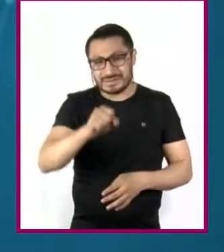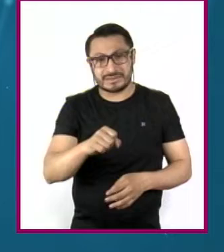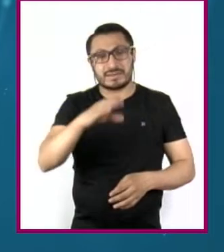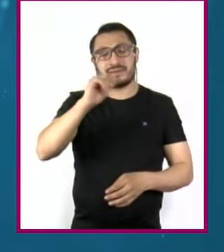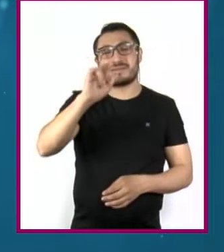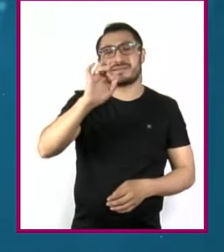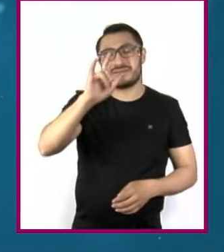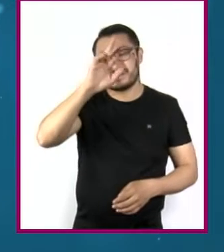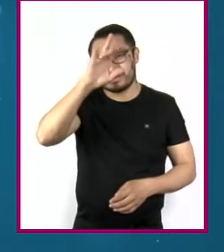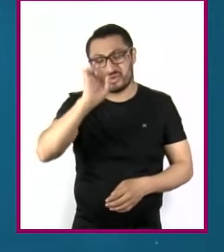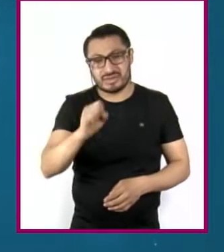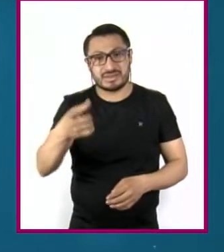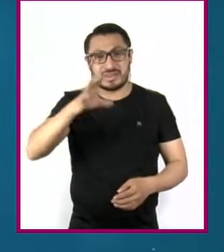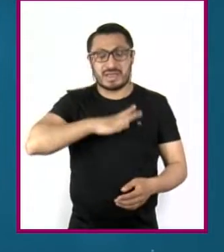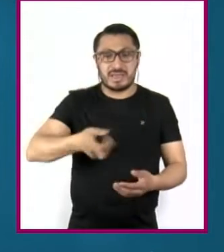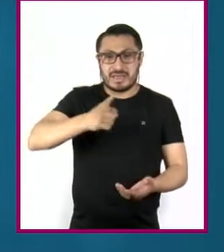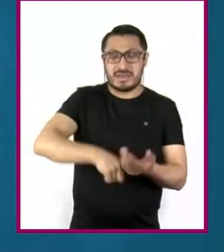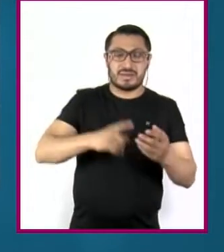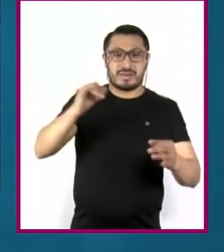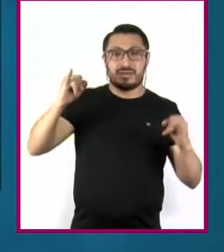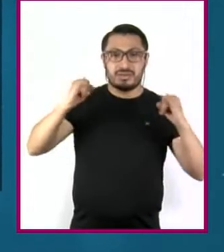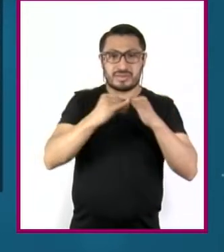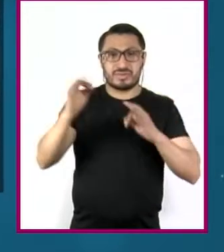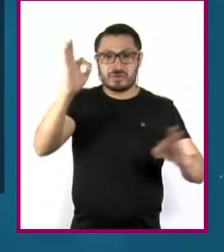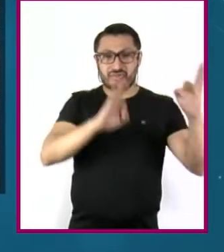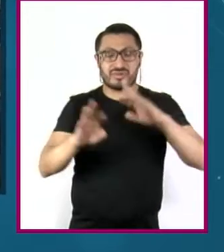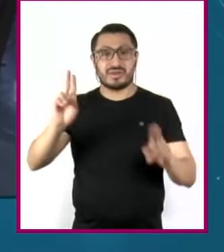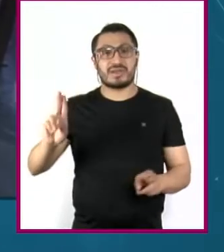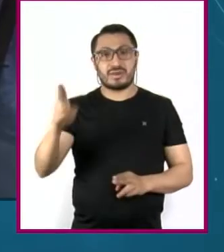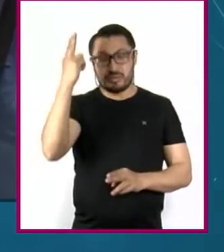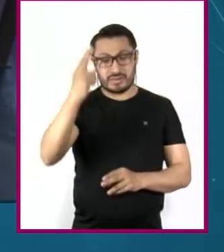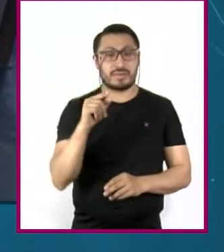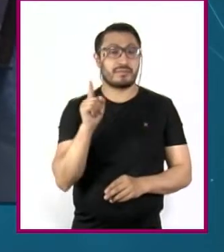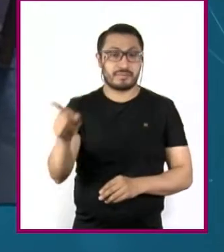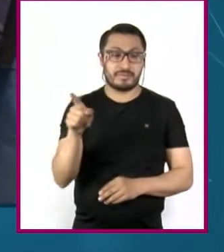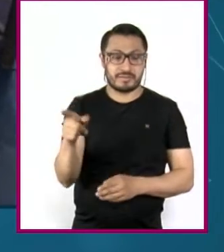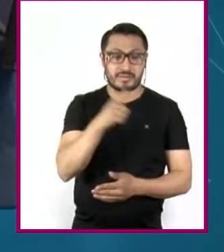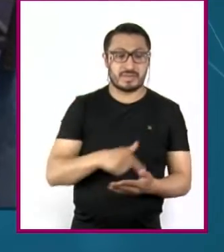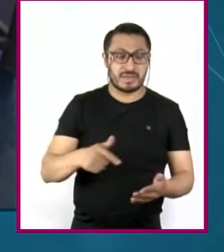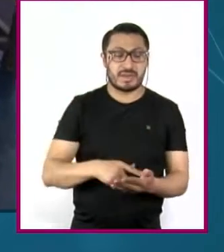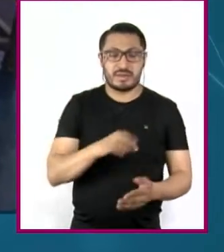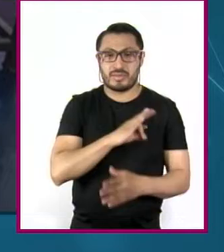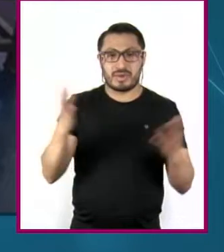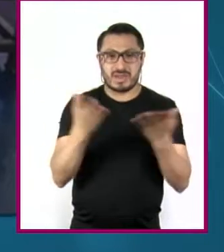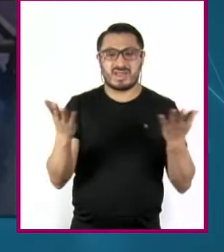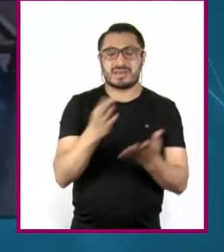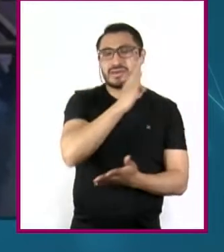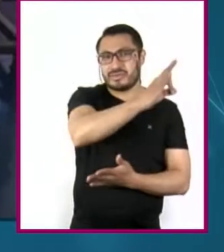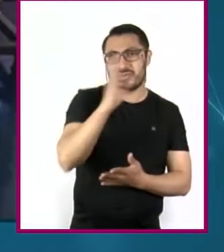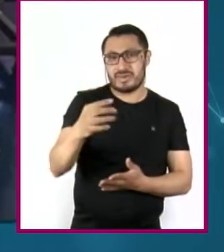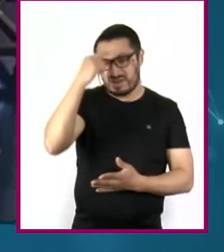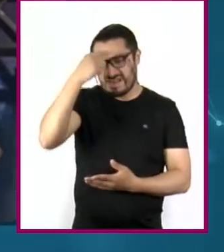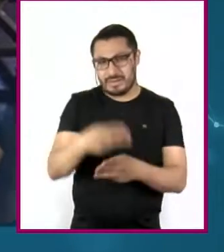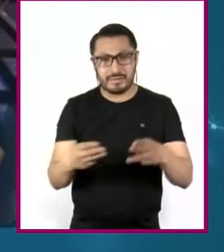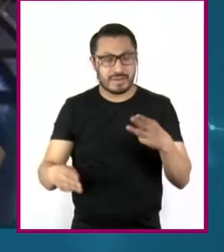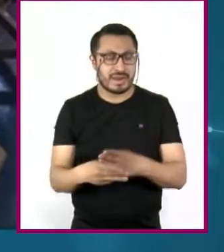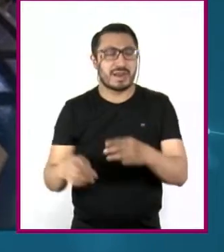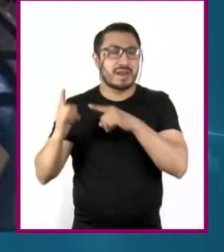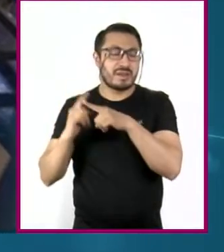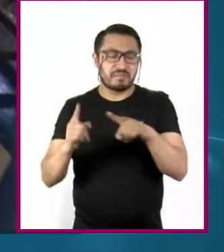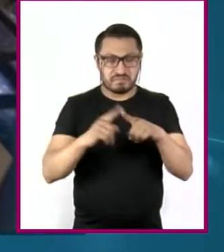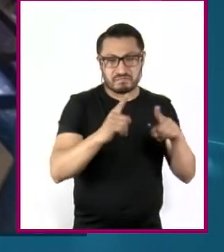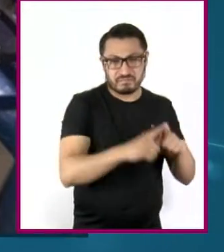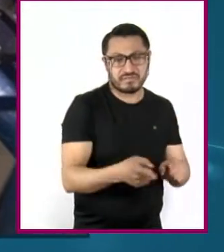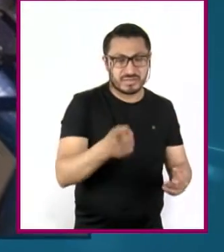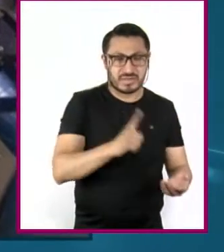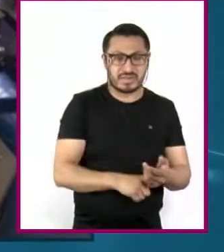Aceleradores y está en el Instituto de Física de la UNAM. Ahí se pueden hacer dataciones para materiales muy distintos,